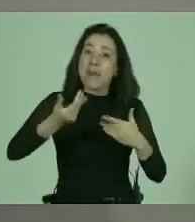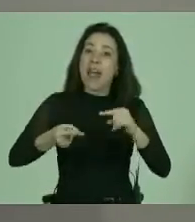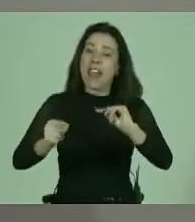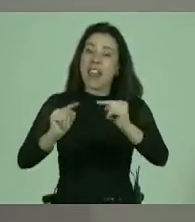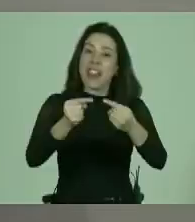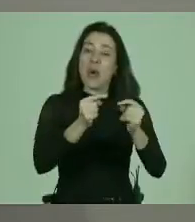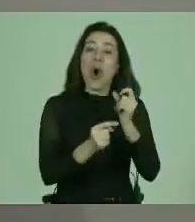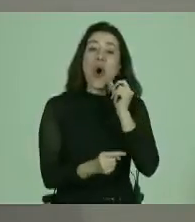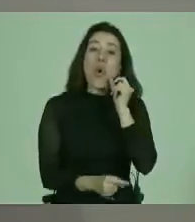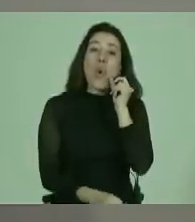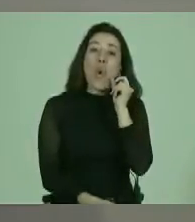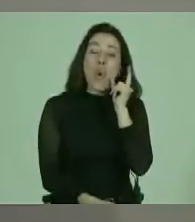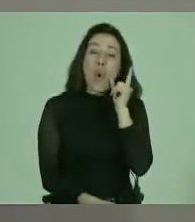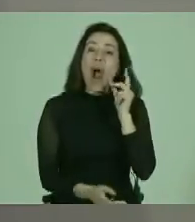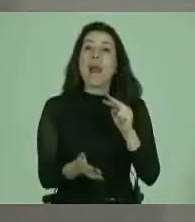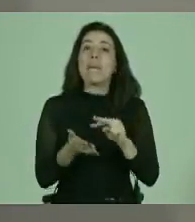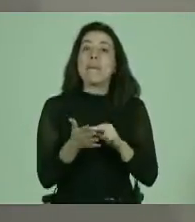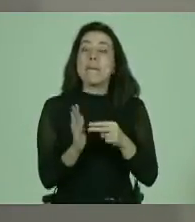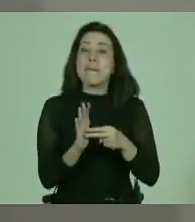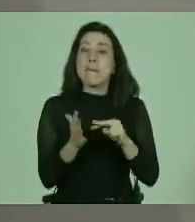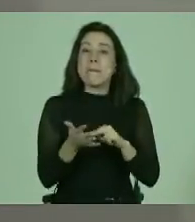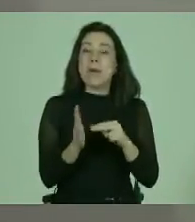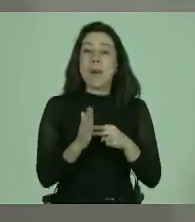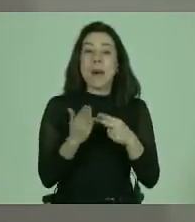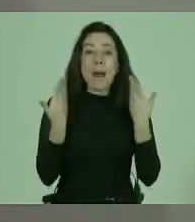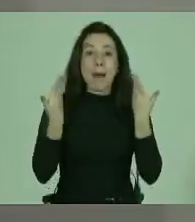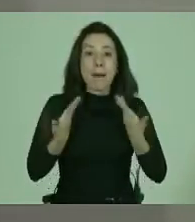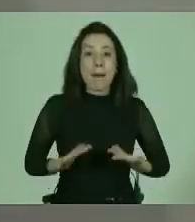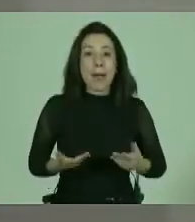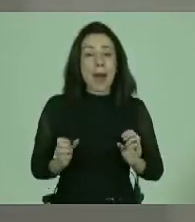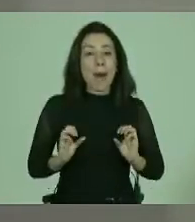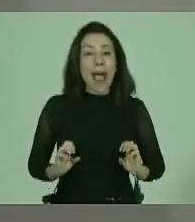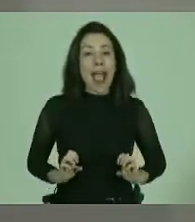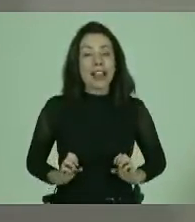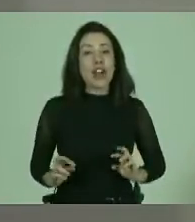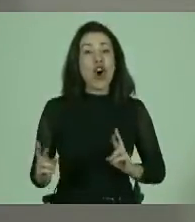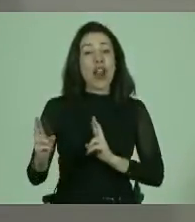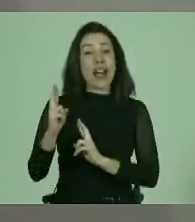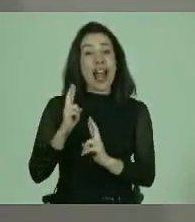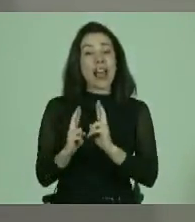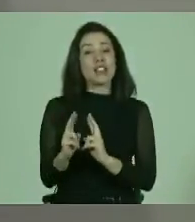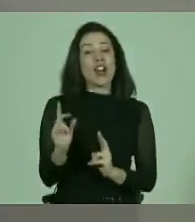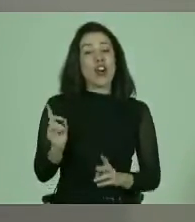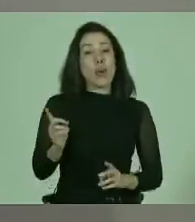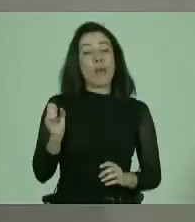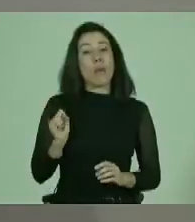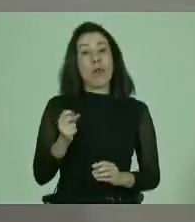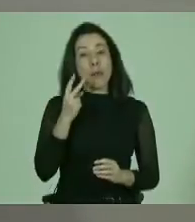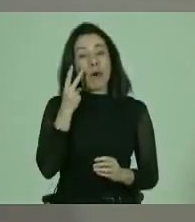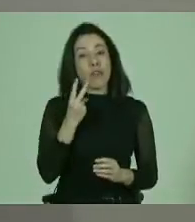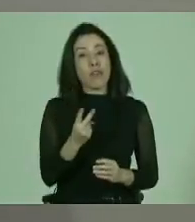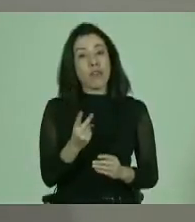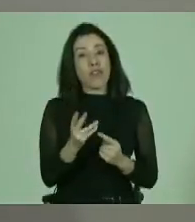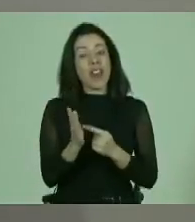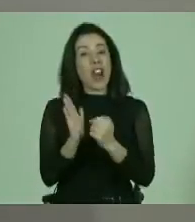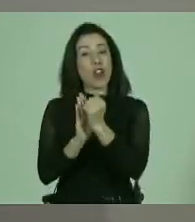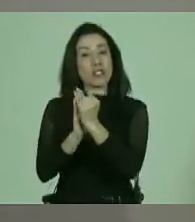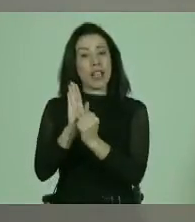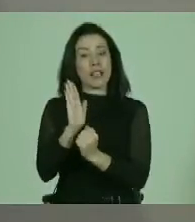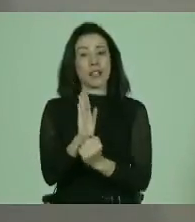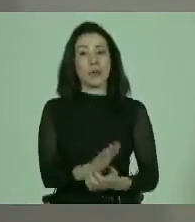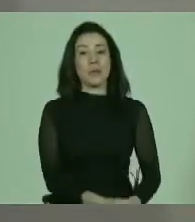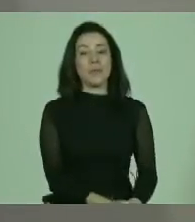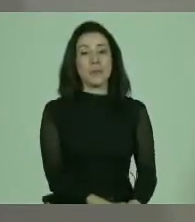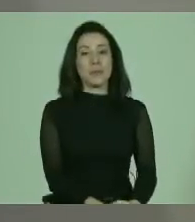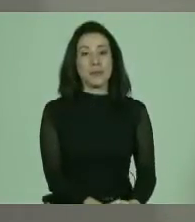cuáles son los problemas que bioéticos ligados a la discapacidad podemos encontrar detrás de los artículos